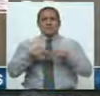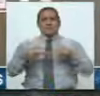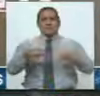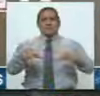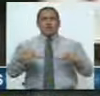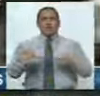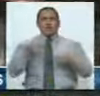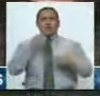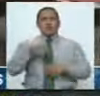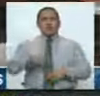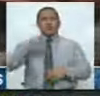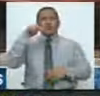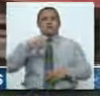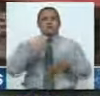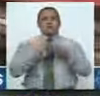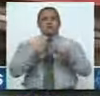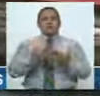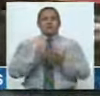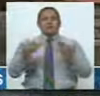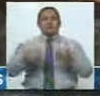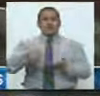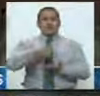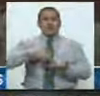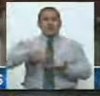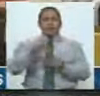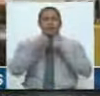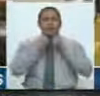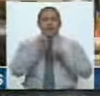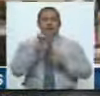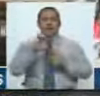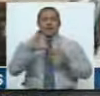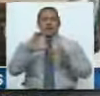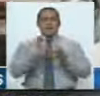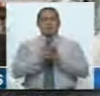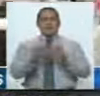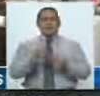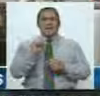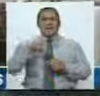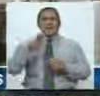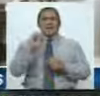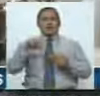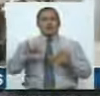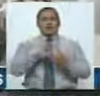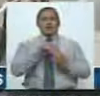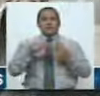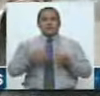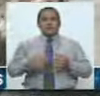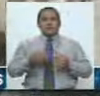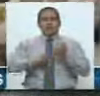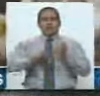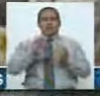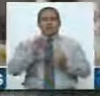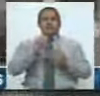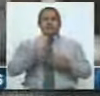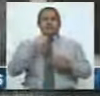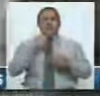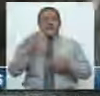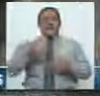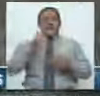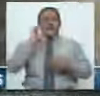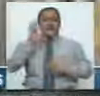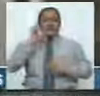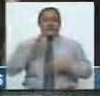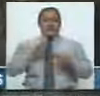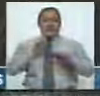de la Panamericana Norte, que abarca desde el Óvalo Javis hasta el intercambio de Ancón, y en la Panamericana Sur desde Javier Prado hasta el